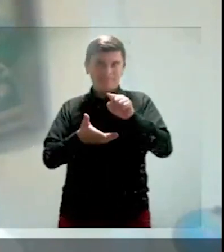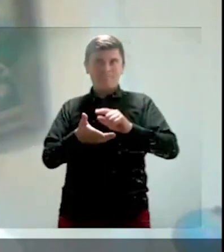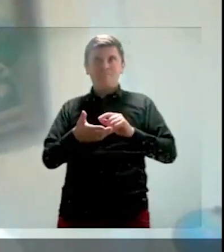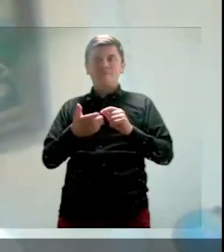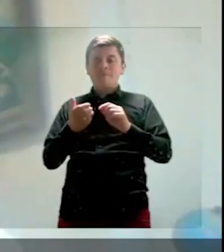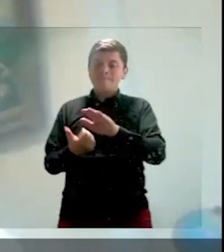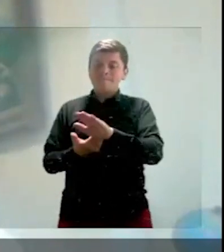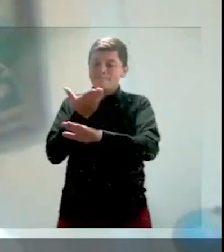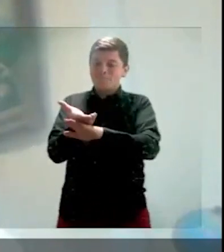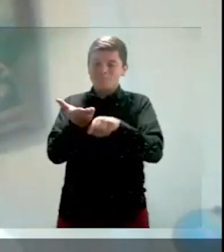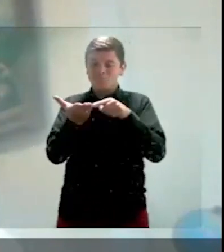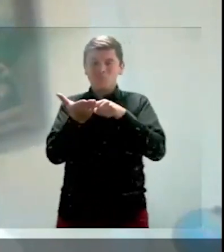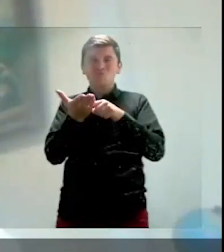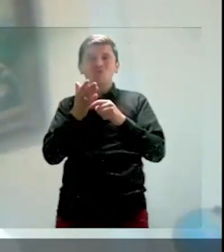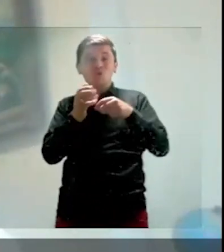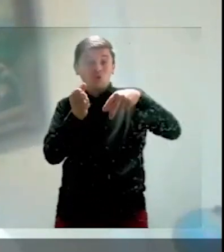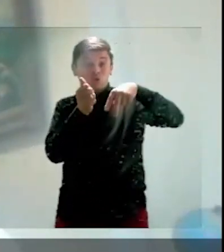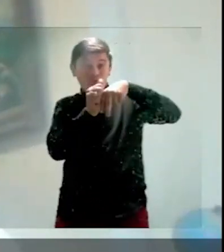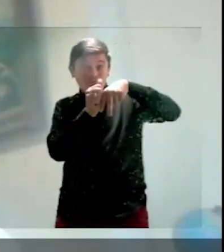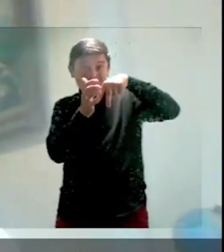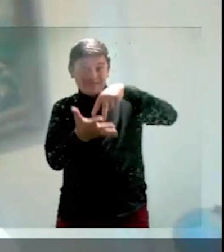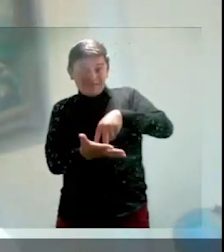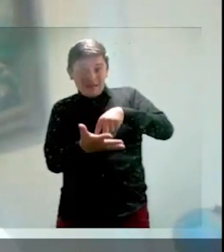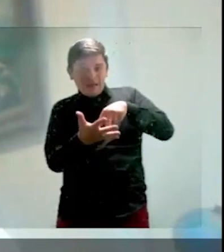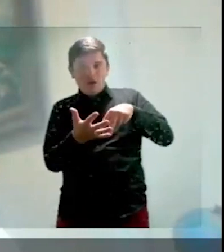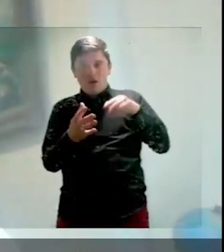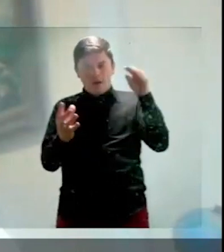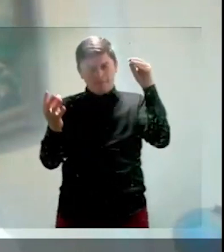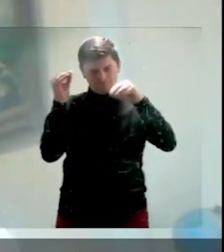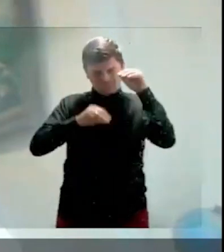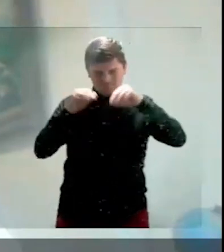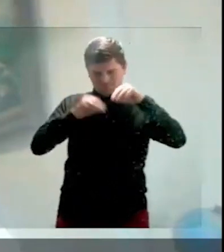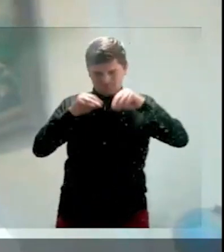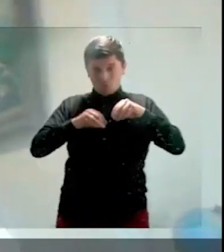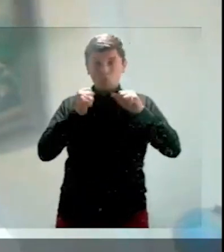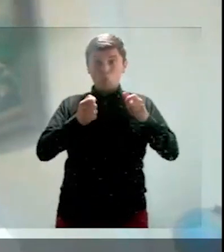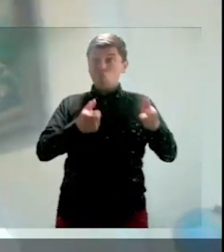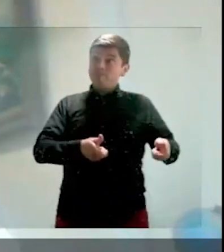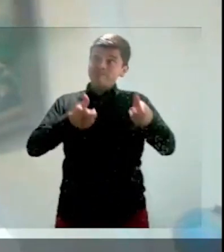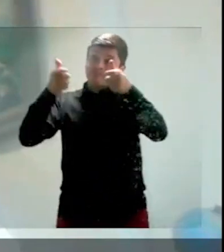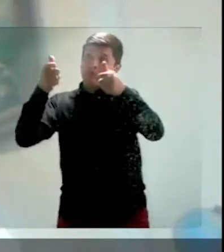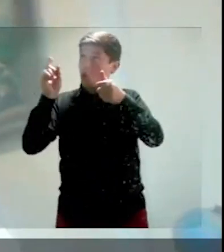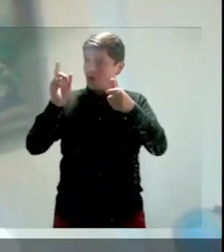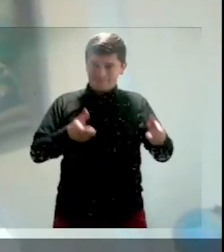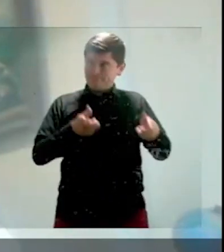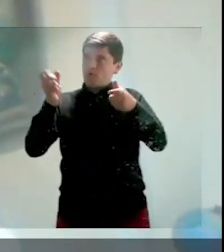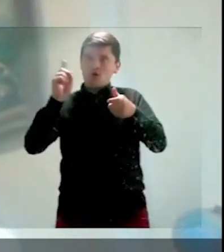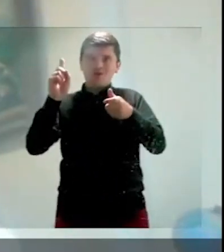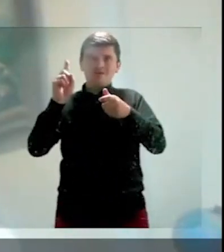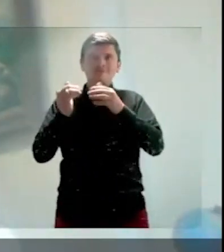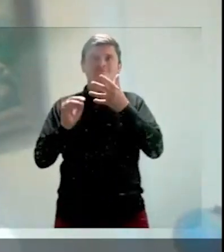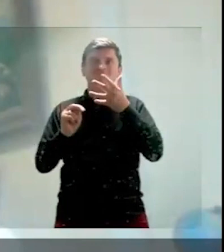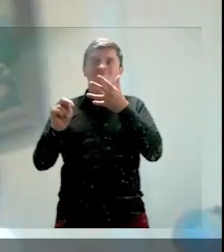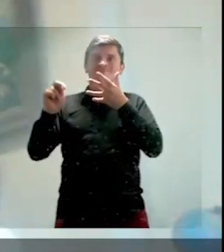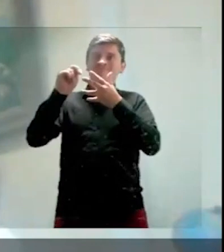Son propuestas, son tutelas muy elaboradas en las que la Corte ha ido subiendo el estándar de argumentación